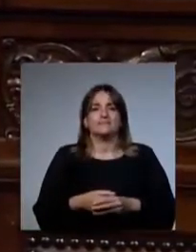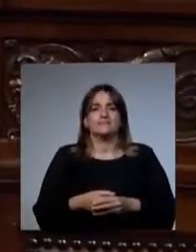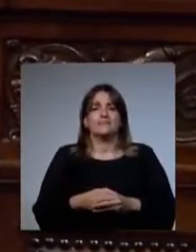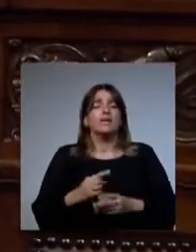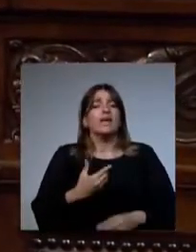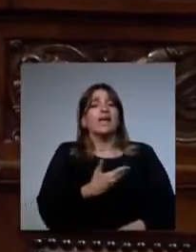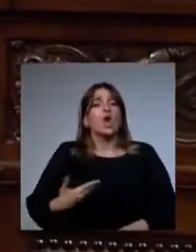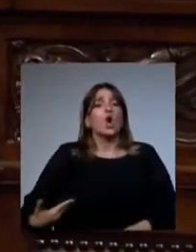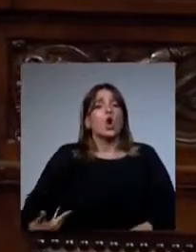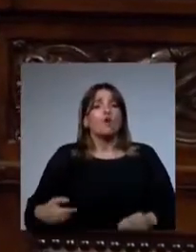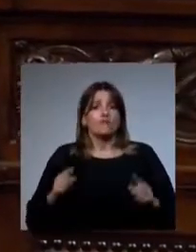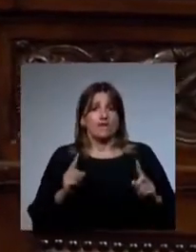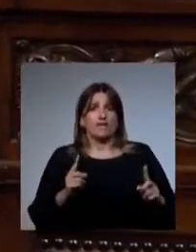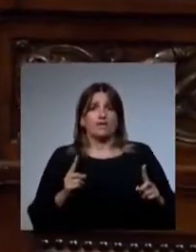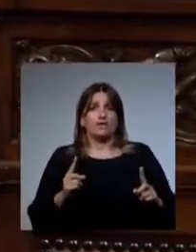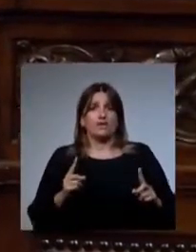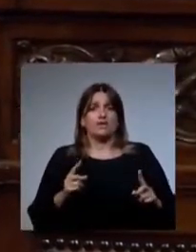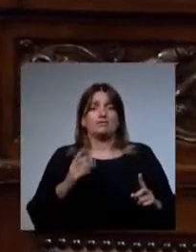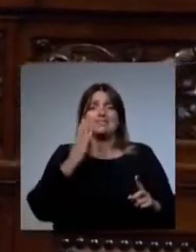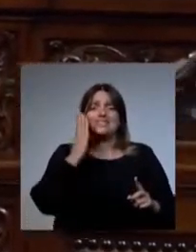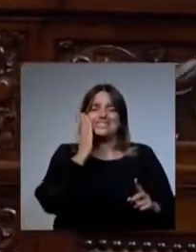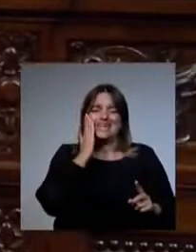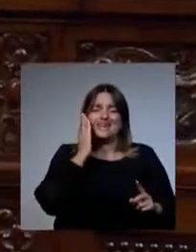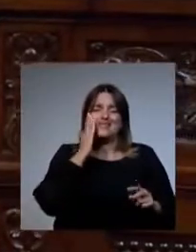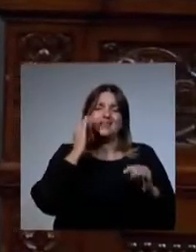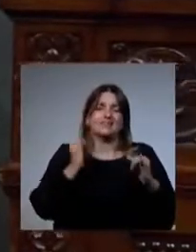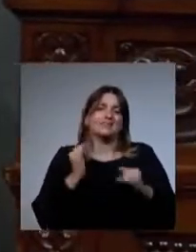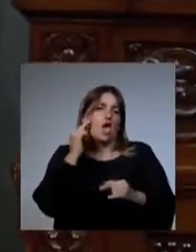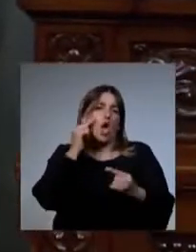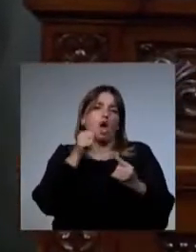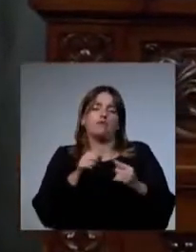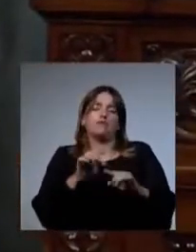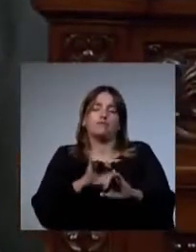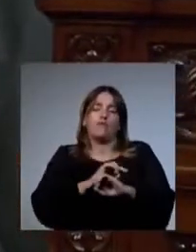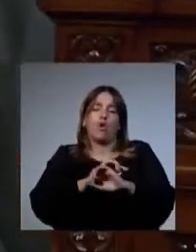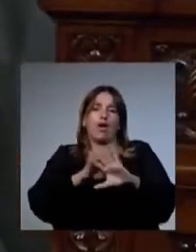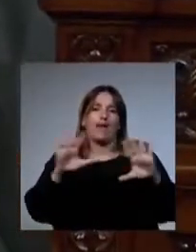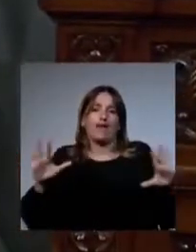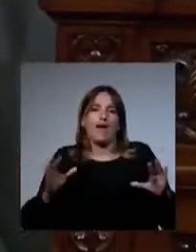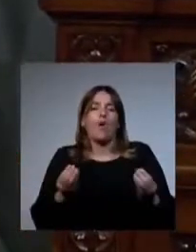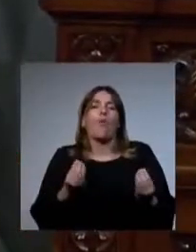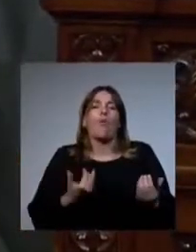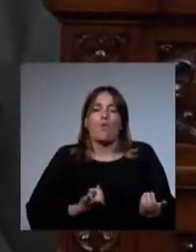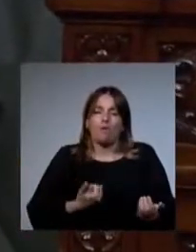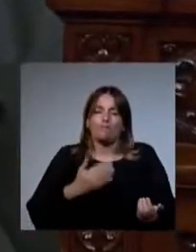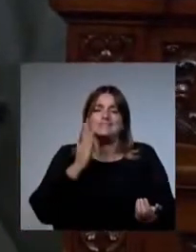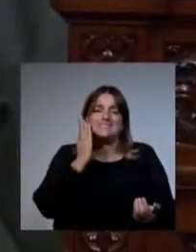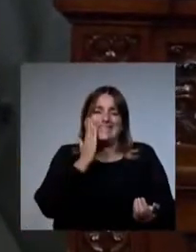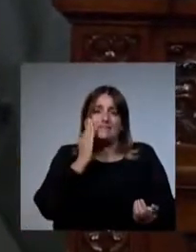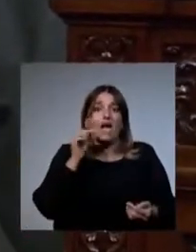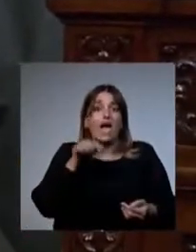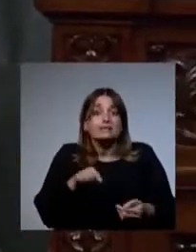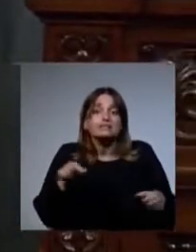Y el gobierno tenía claro el camino. Y así